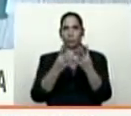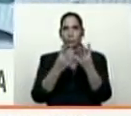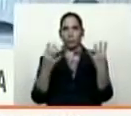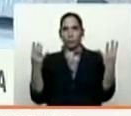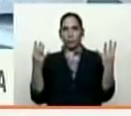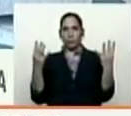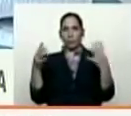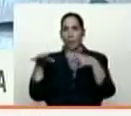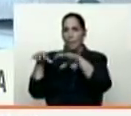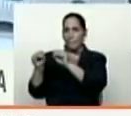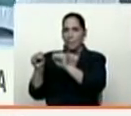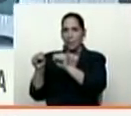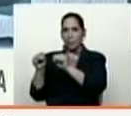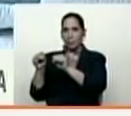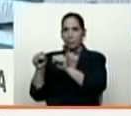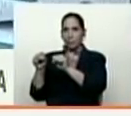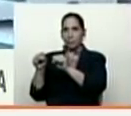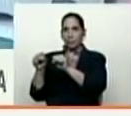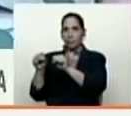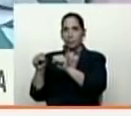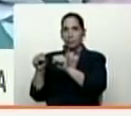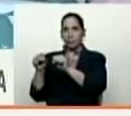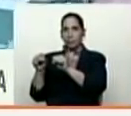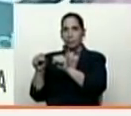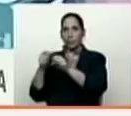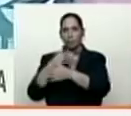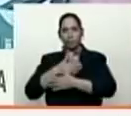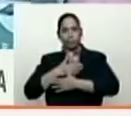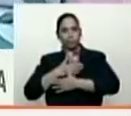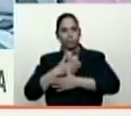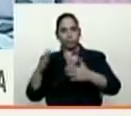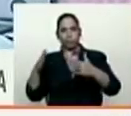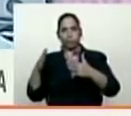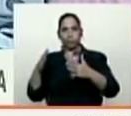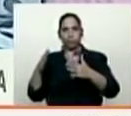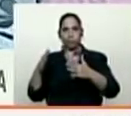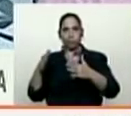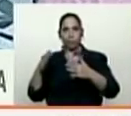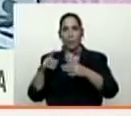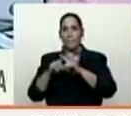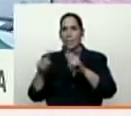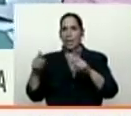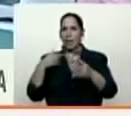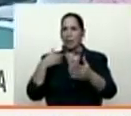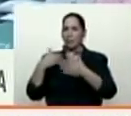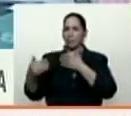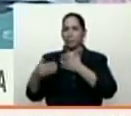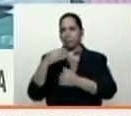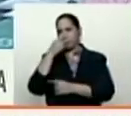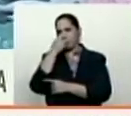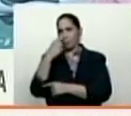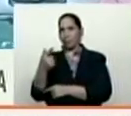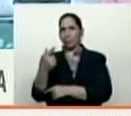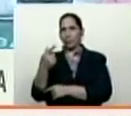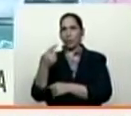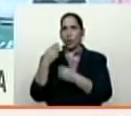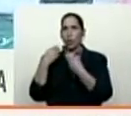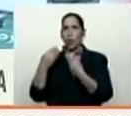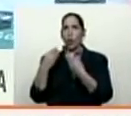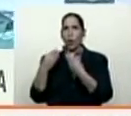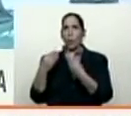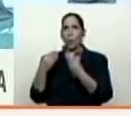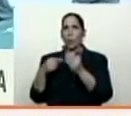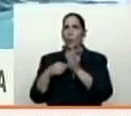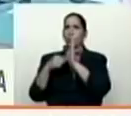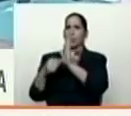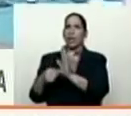con el imperio de manera incondicional. No les importa mostrarse como peones, ya ni